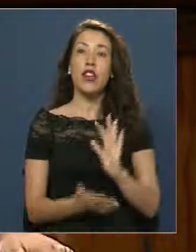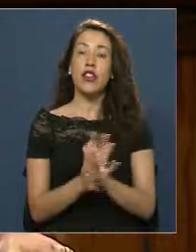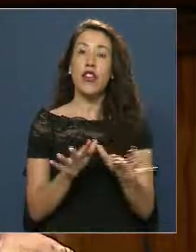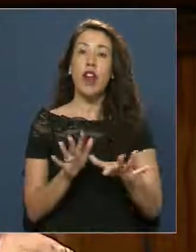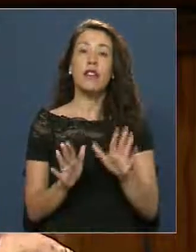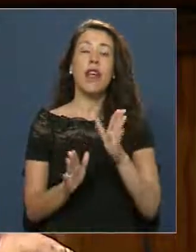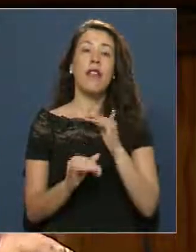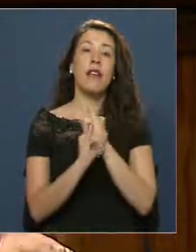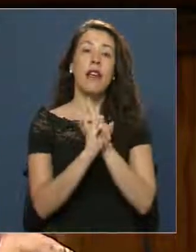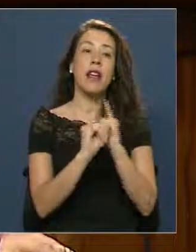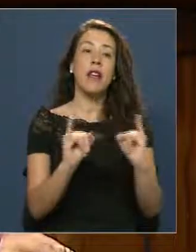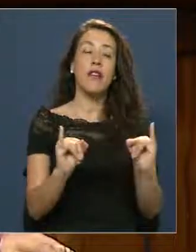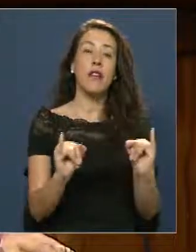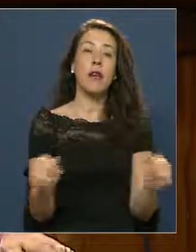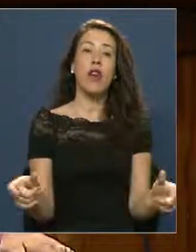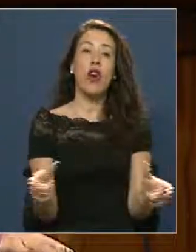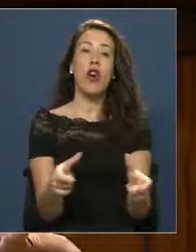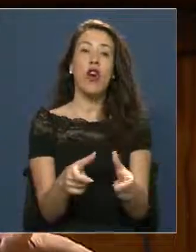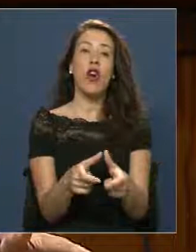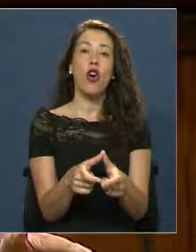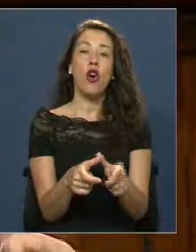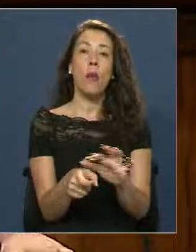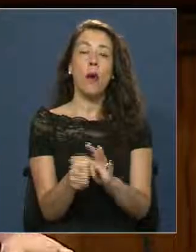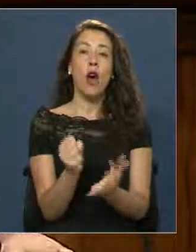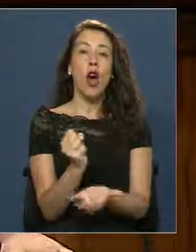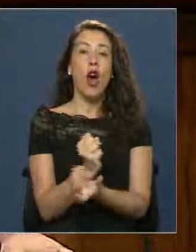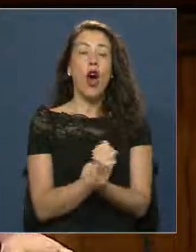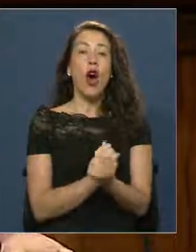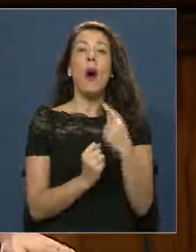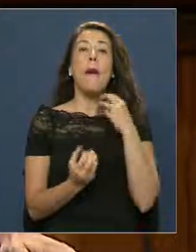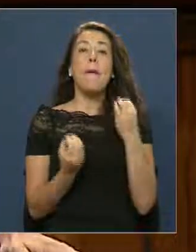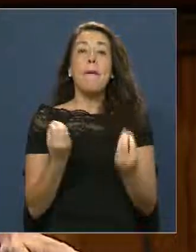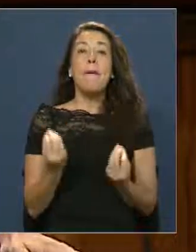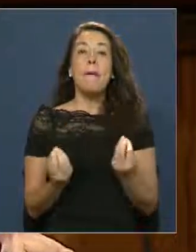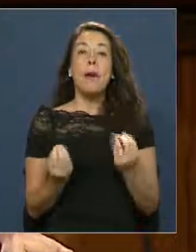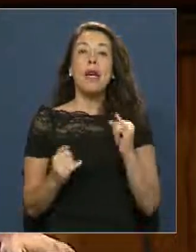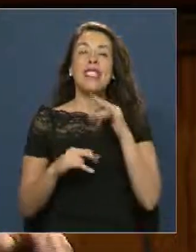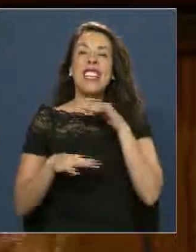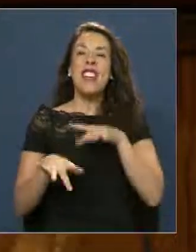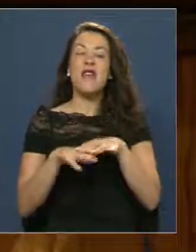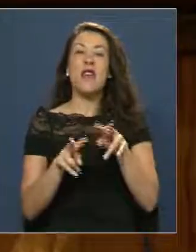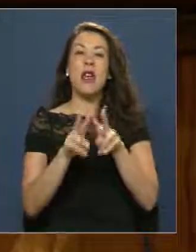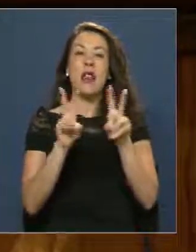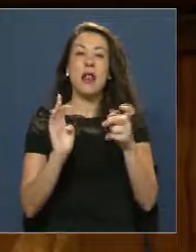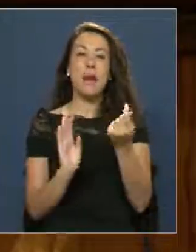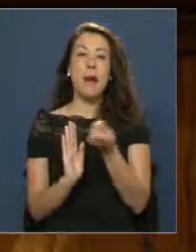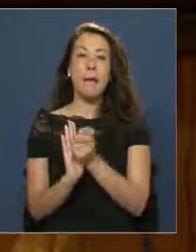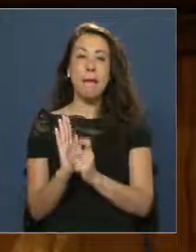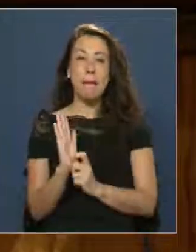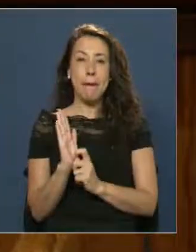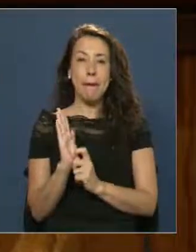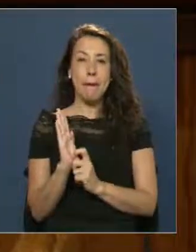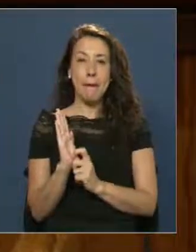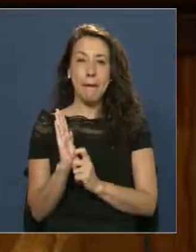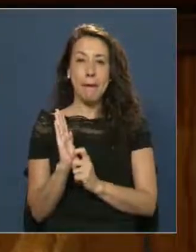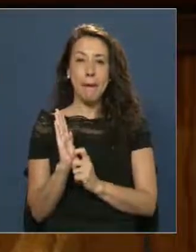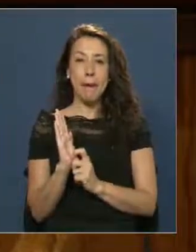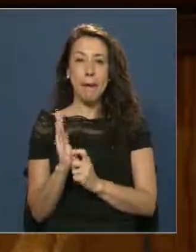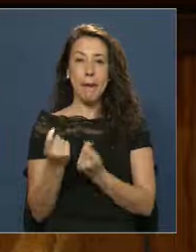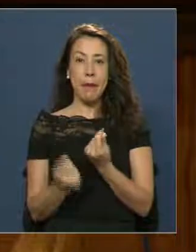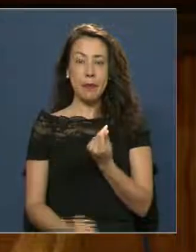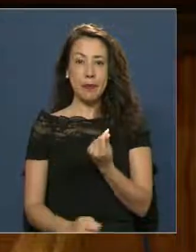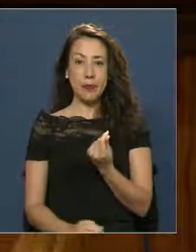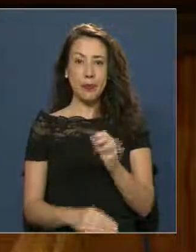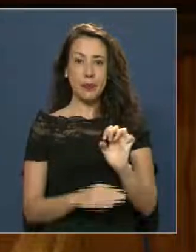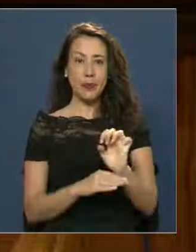preceptos deben ser conocidos por la Comisión de Hacienda por tener incidencia en materia presupuestaria o financiera